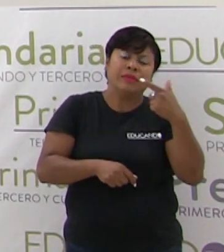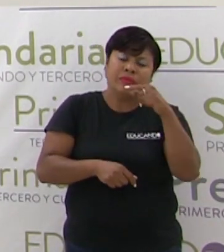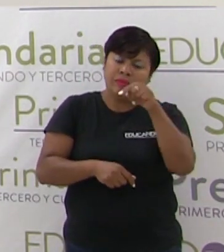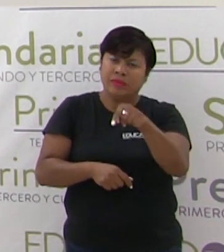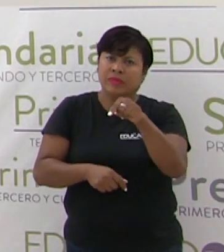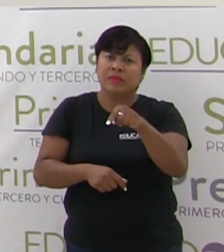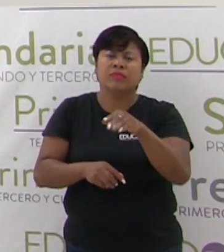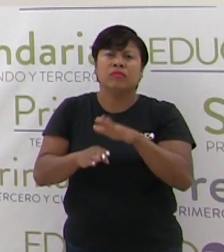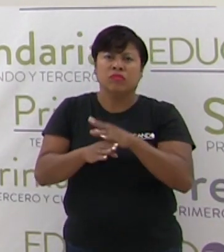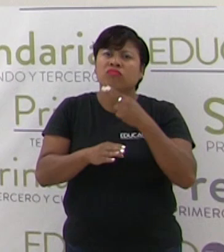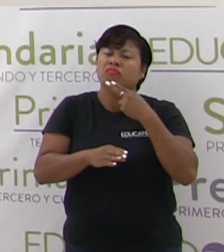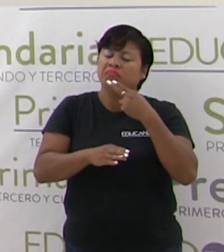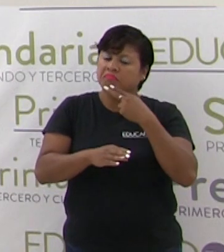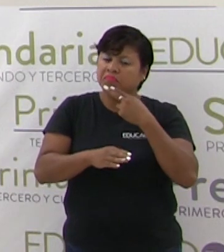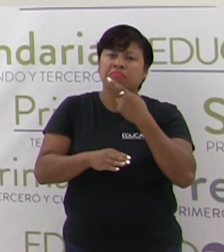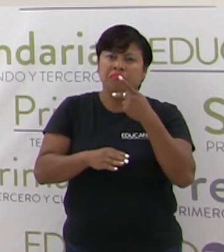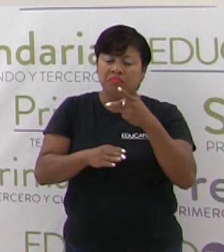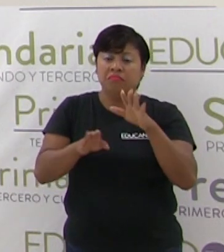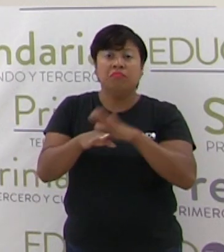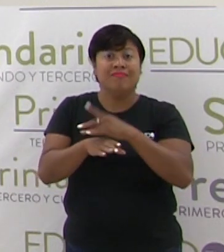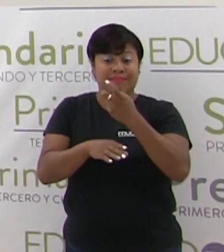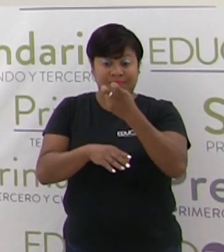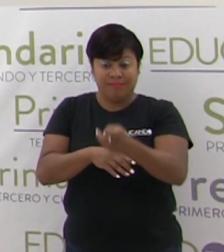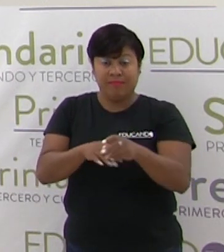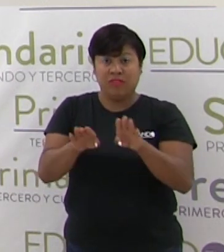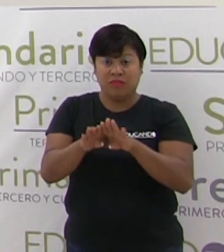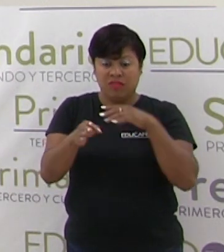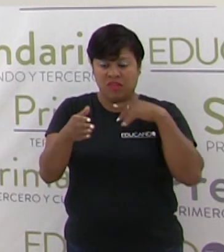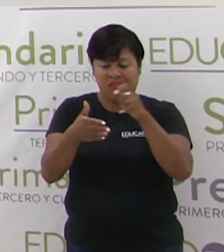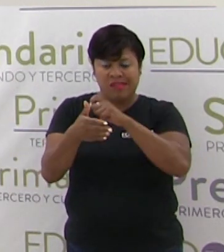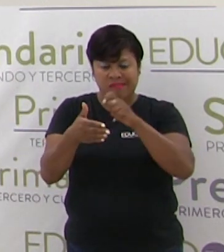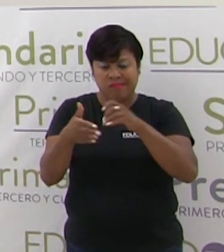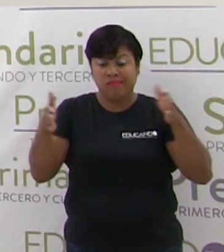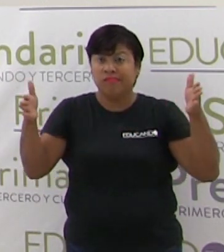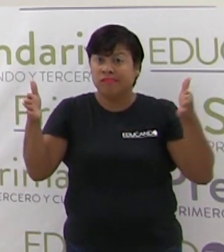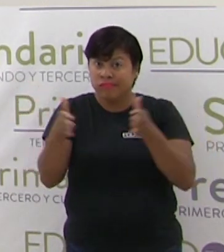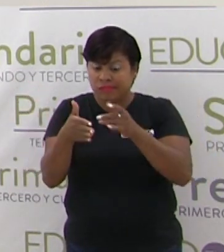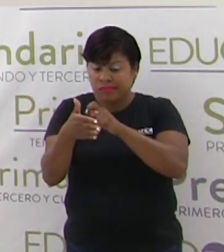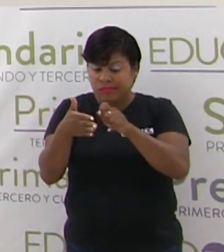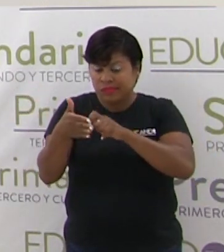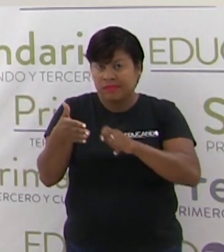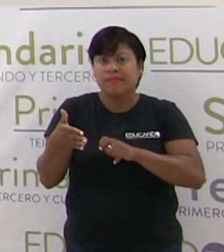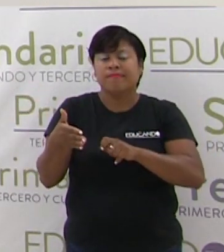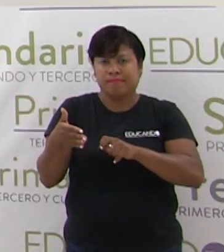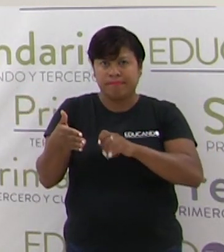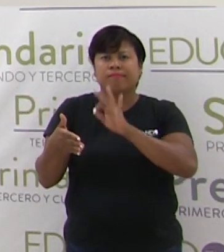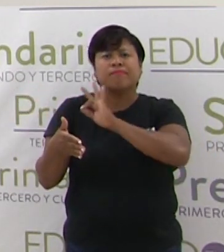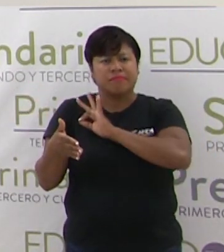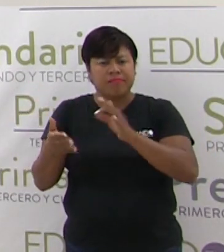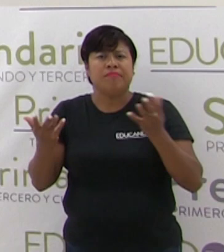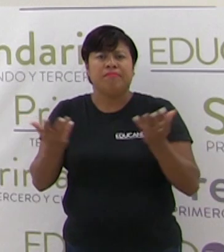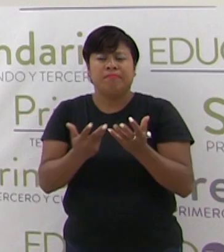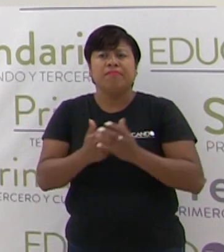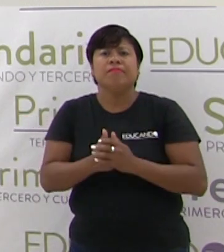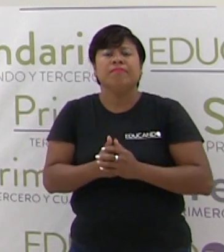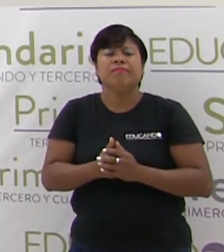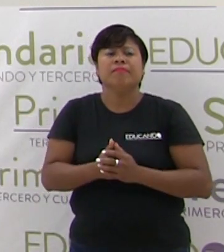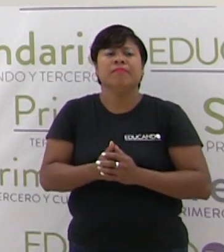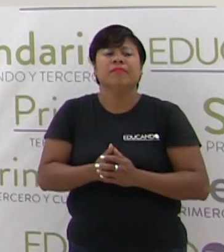resulta muy útil. Porque a partir de que hago el resumen, también puedo hacer